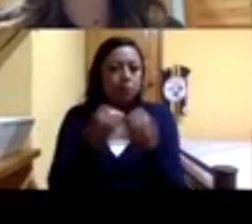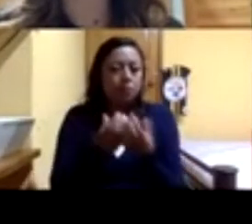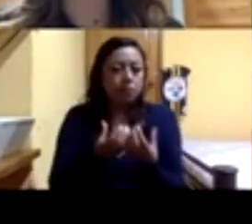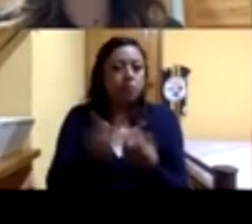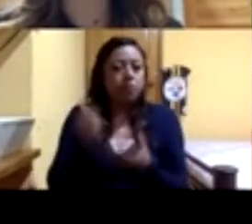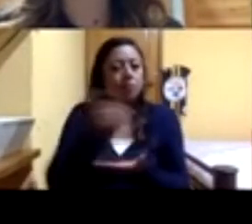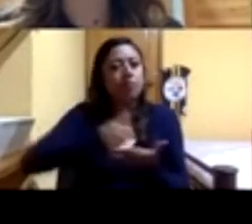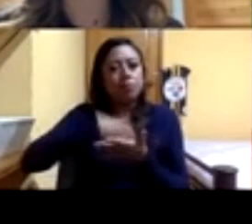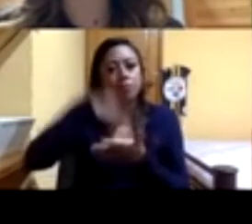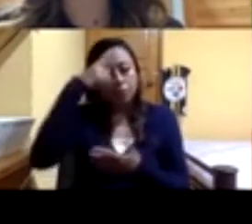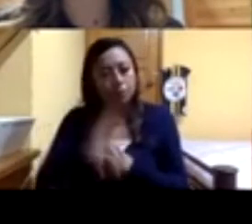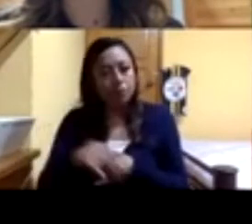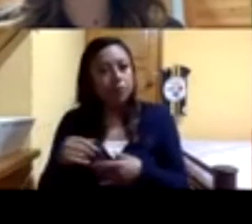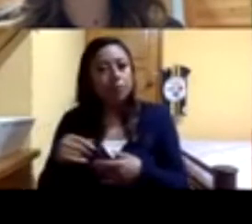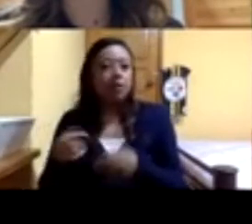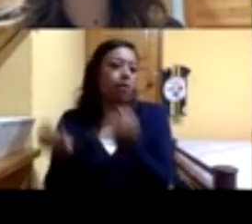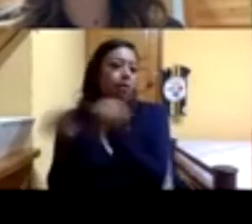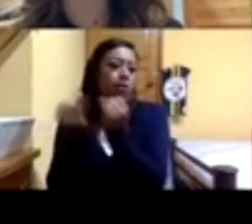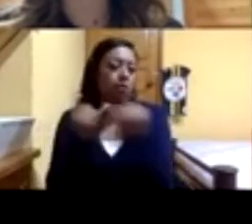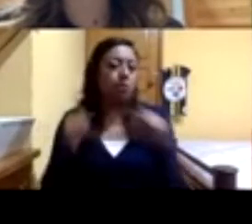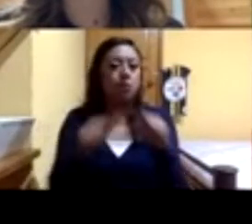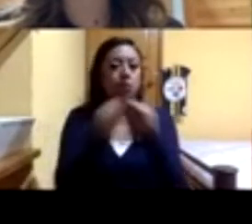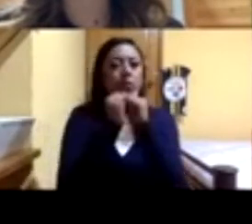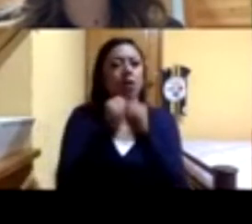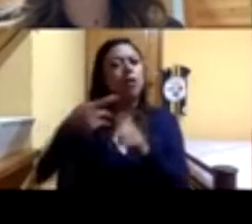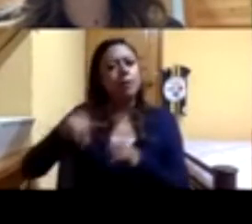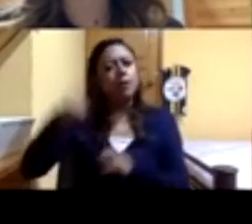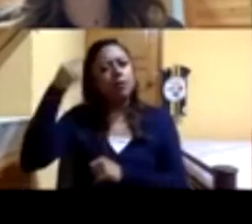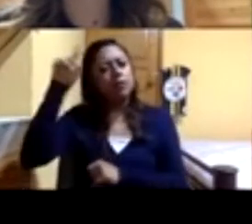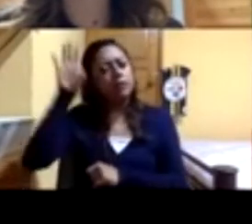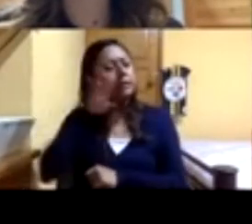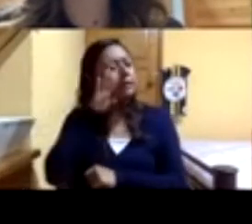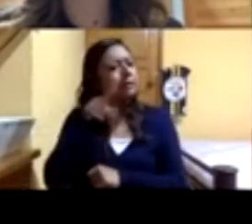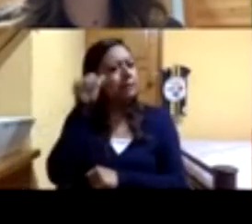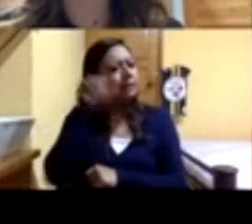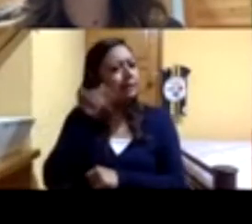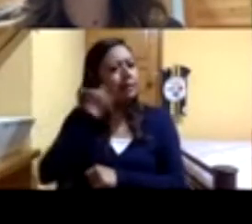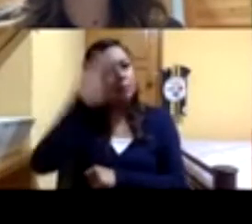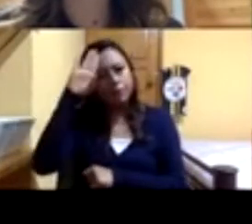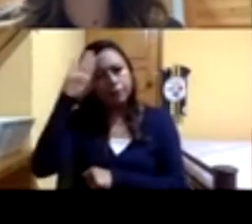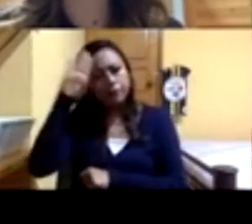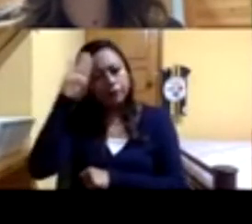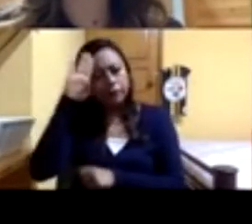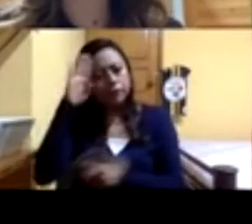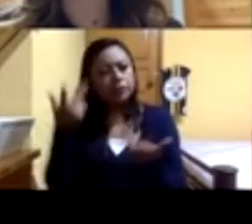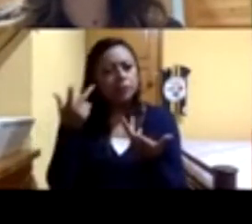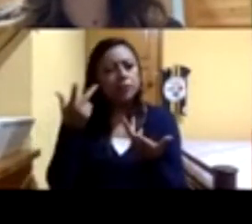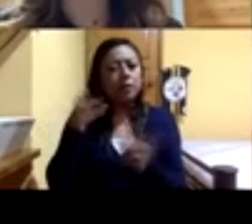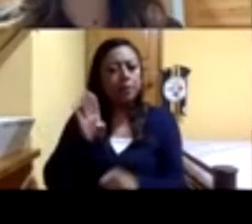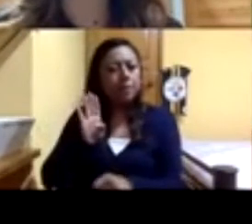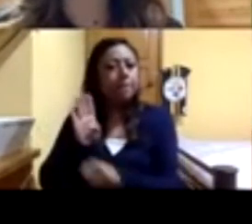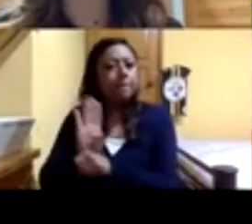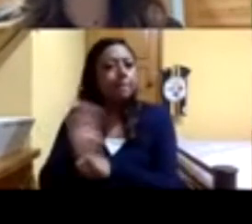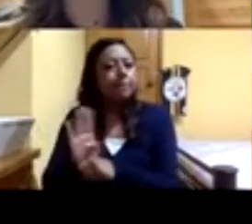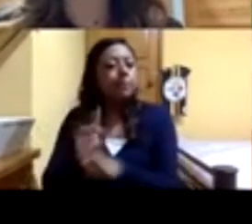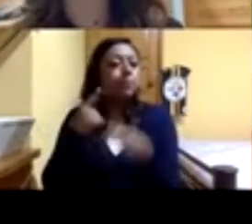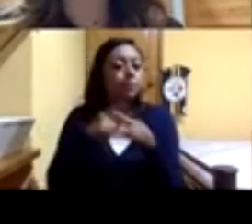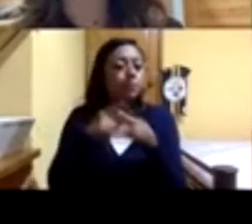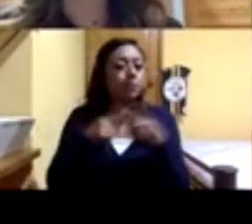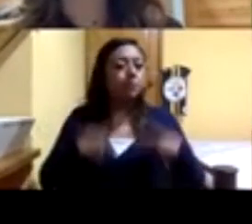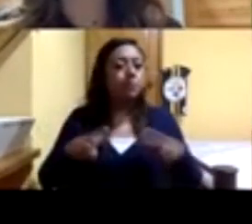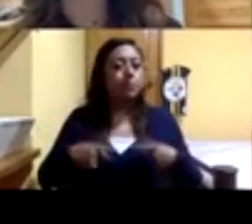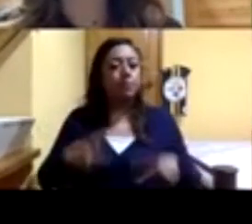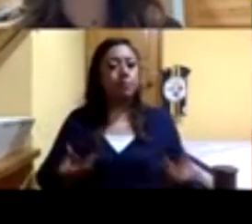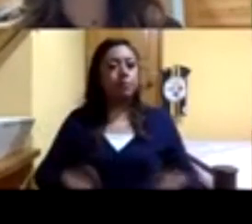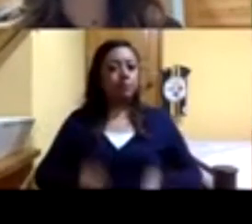siempre pensando en beneficio de quienes habitan una capital, la capital de nuestro país. Así es de que estoy